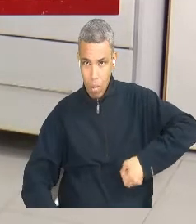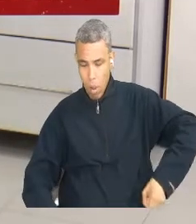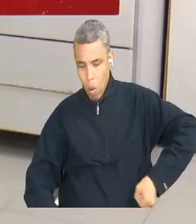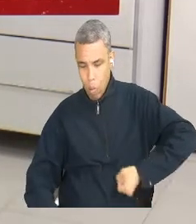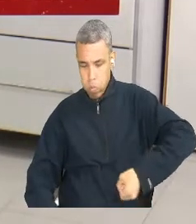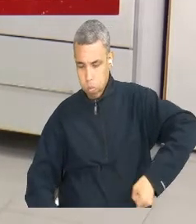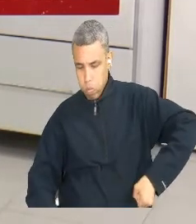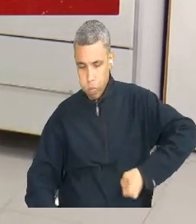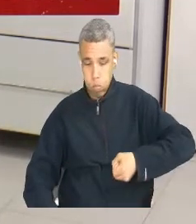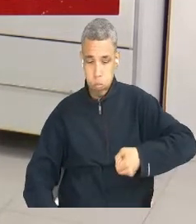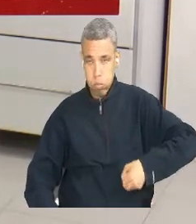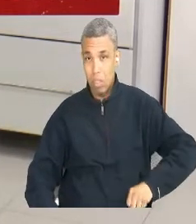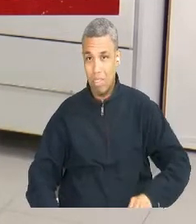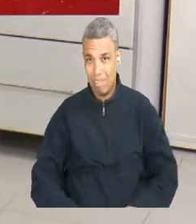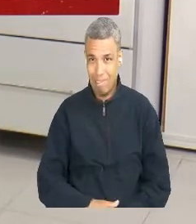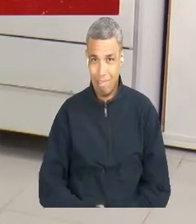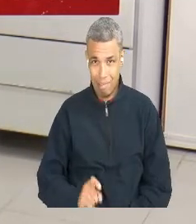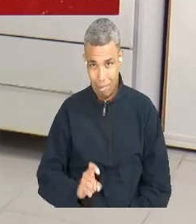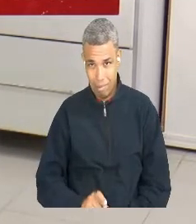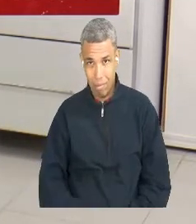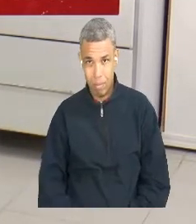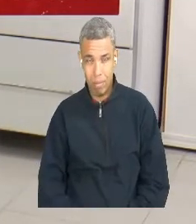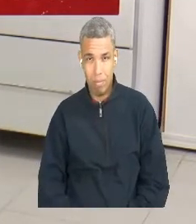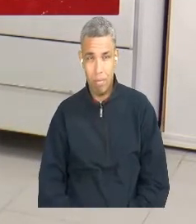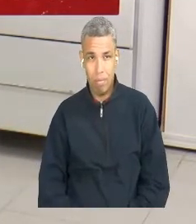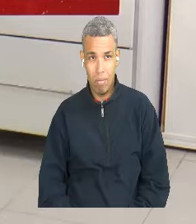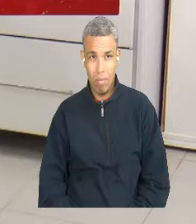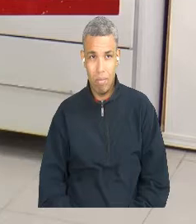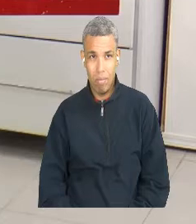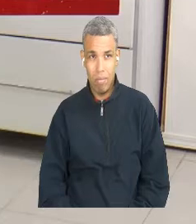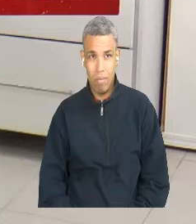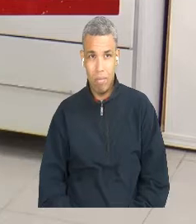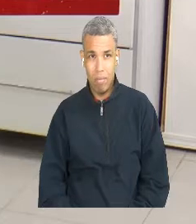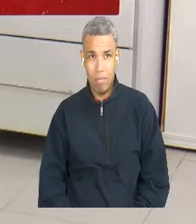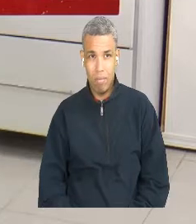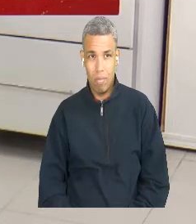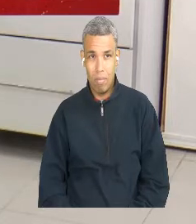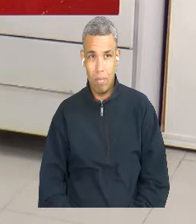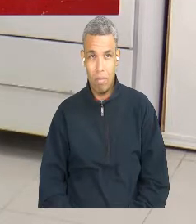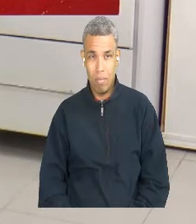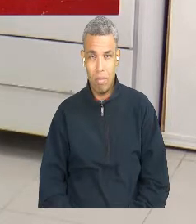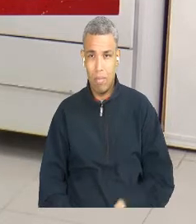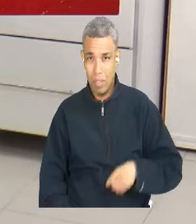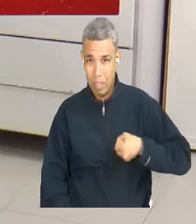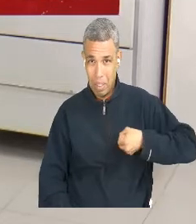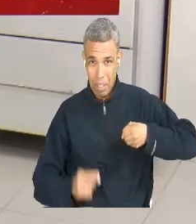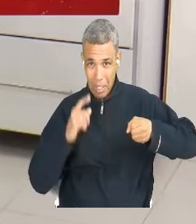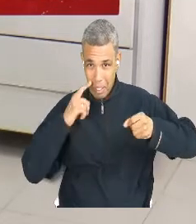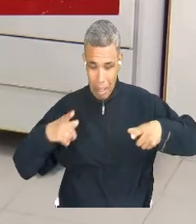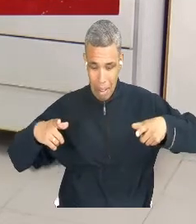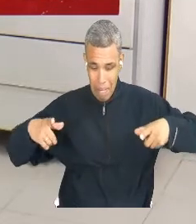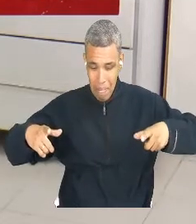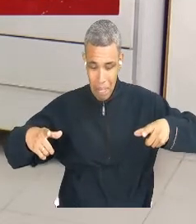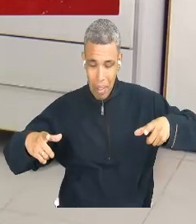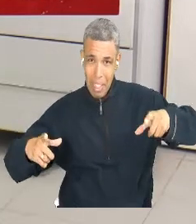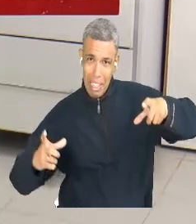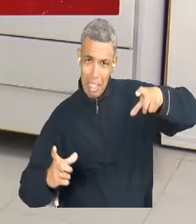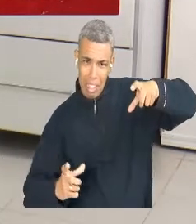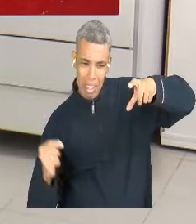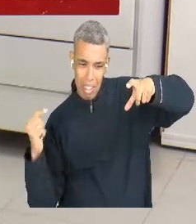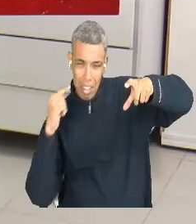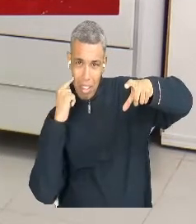pecamos en intentar hacerlo humildemente, en el teflón que ya está rayado, el que ya... No, en el que hacemos las arepas. Año, en el que hacemos las arepas y